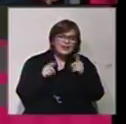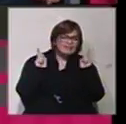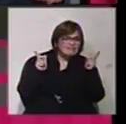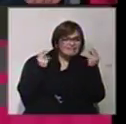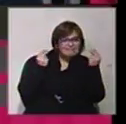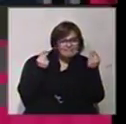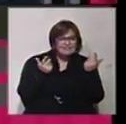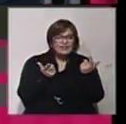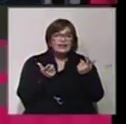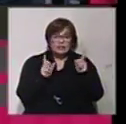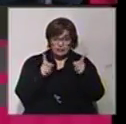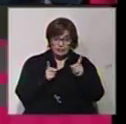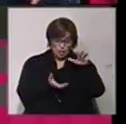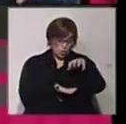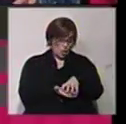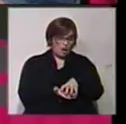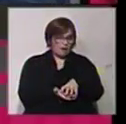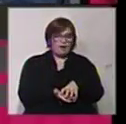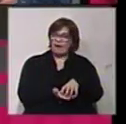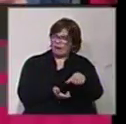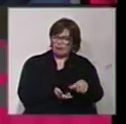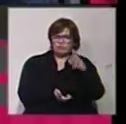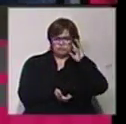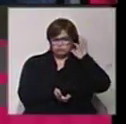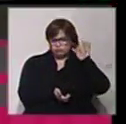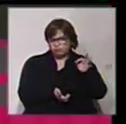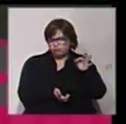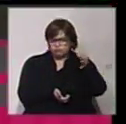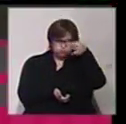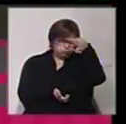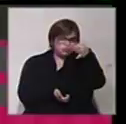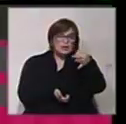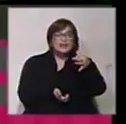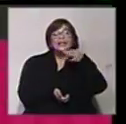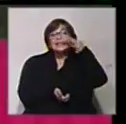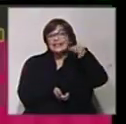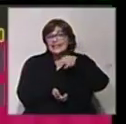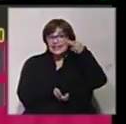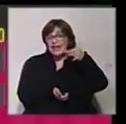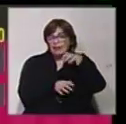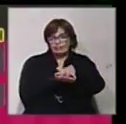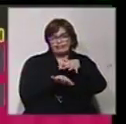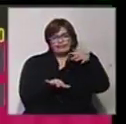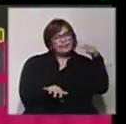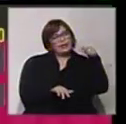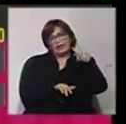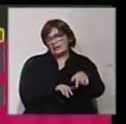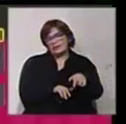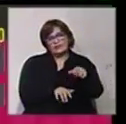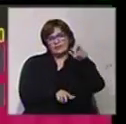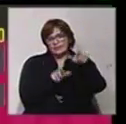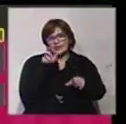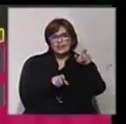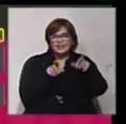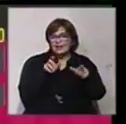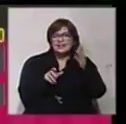para ellos. Pero también hay un lugar para gente que sabe, ¿no? O sea, sí, las charlas, por ejemplo, digo, los asistentes a las charlas, por lo general, hay gente que